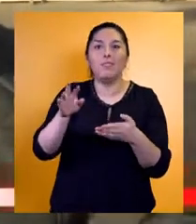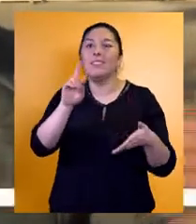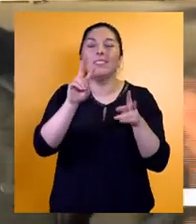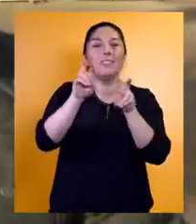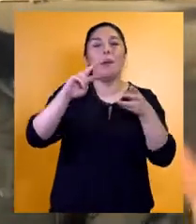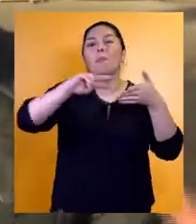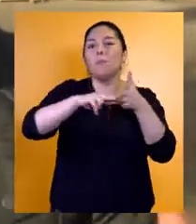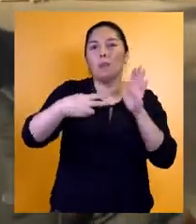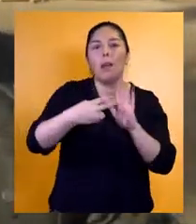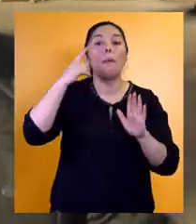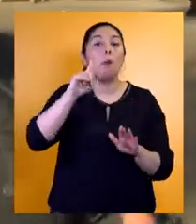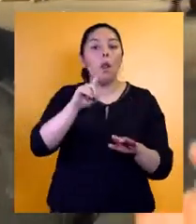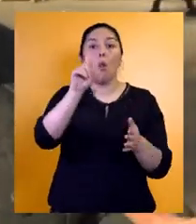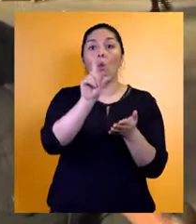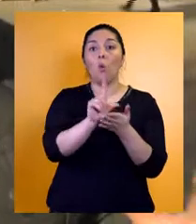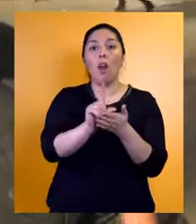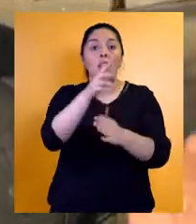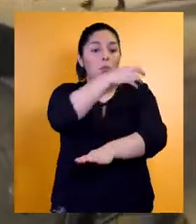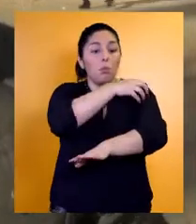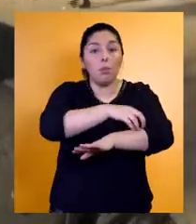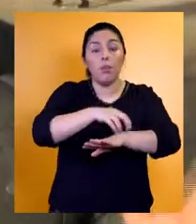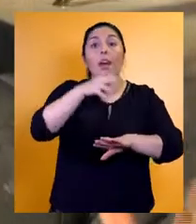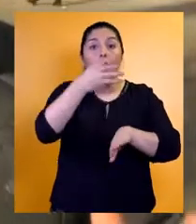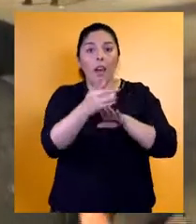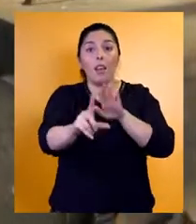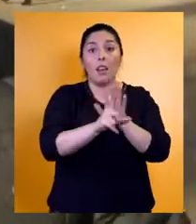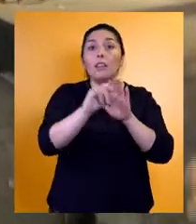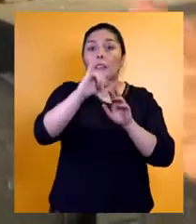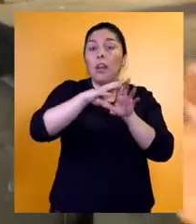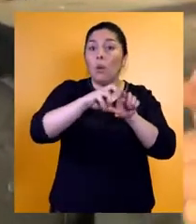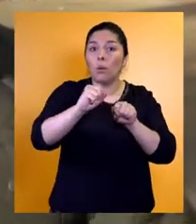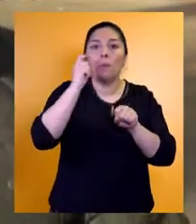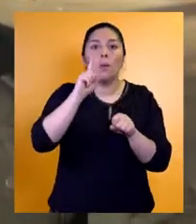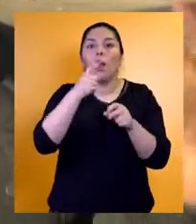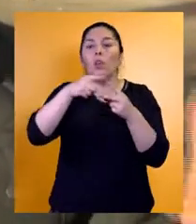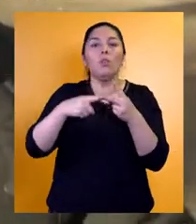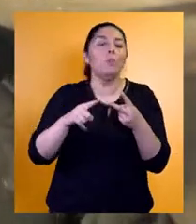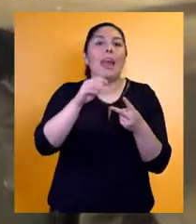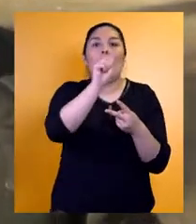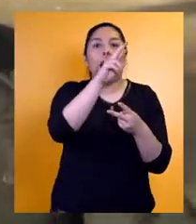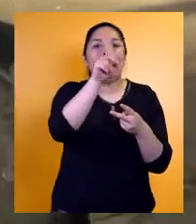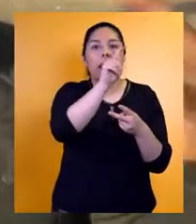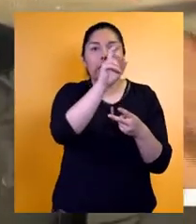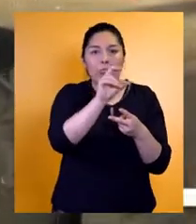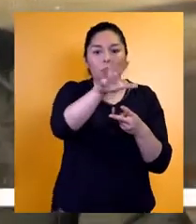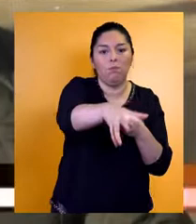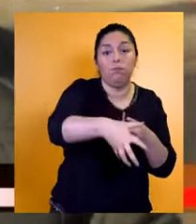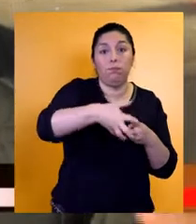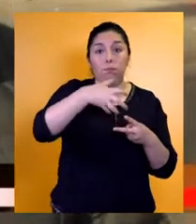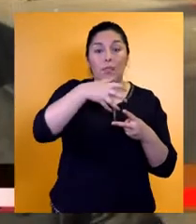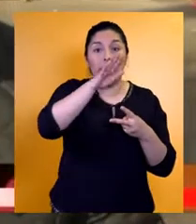Pero hay temas que son comunes en este país que tienen que ver con la ley. El tema de arrastre, el tema de las 5 millas, el